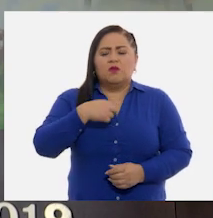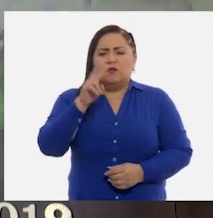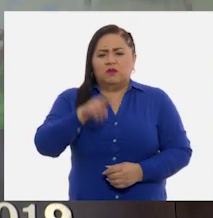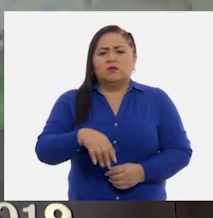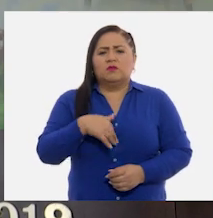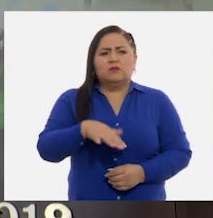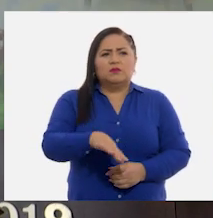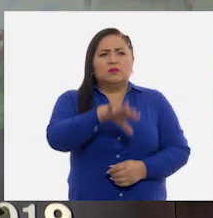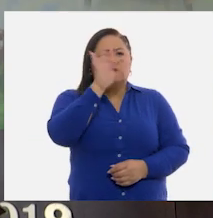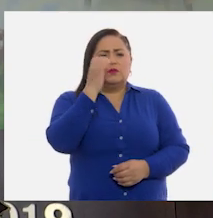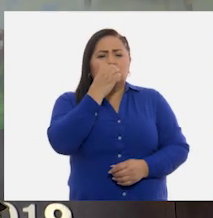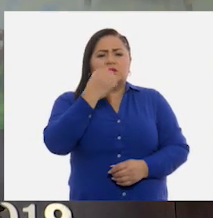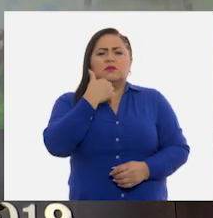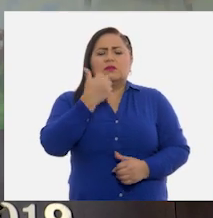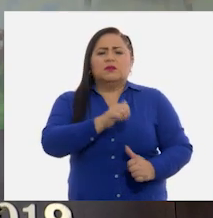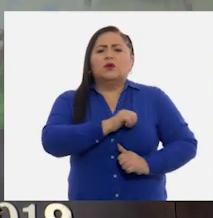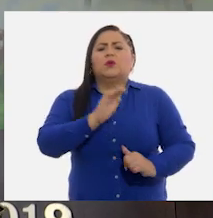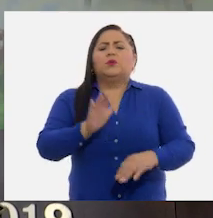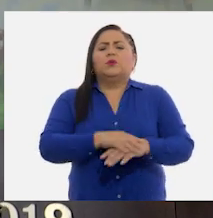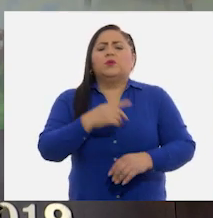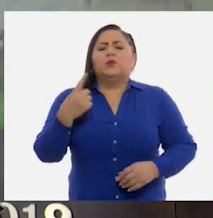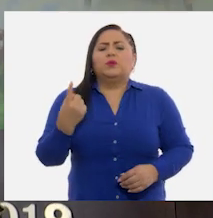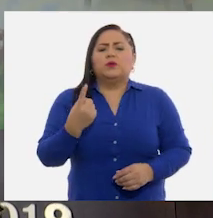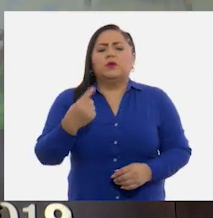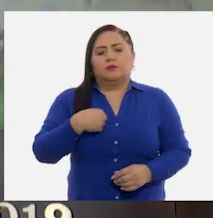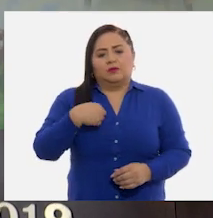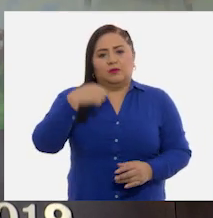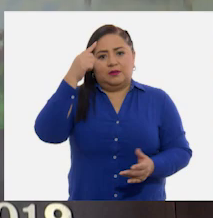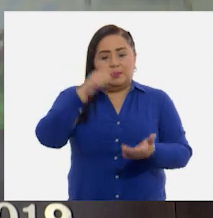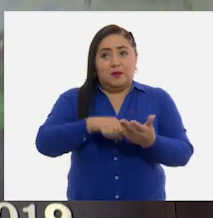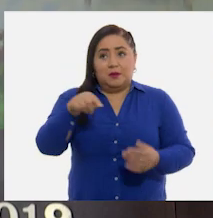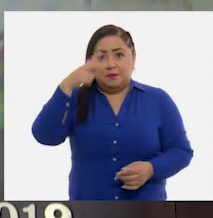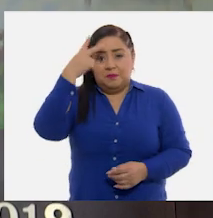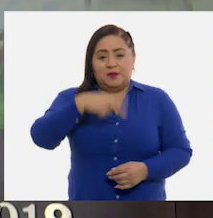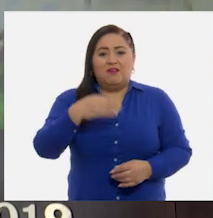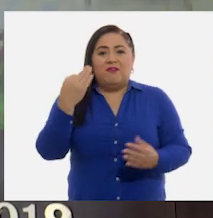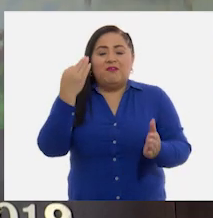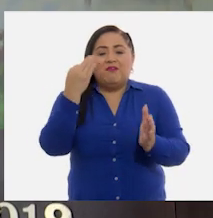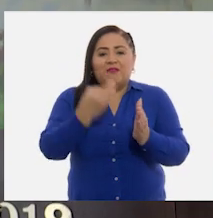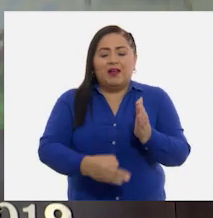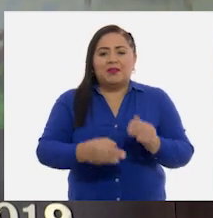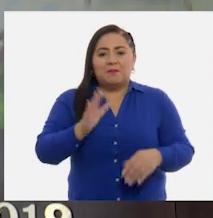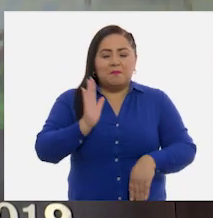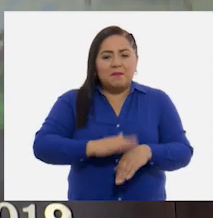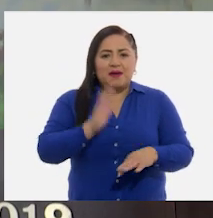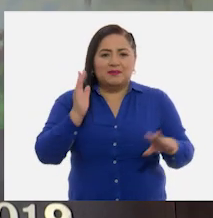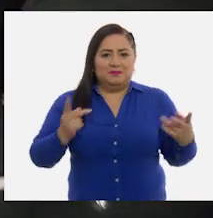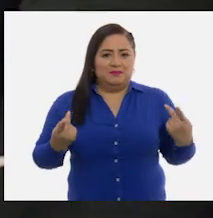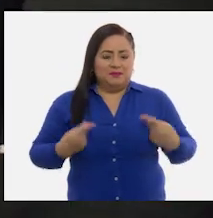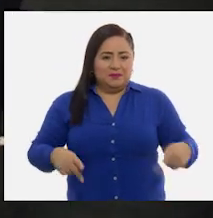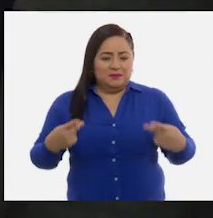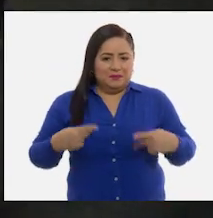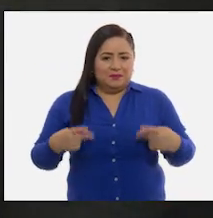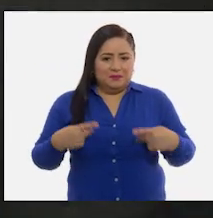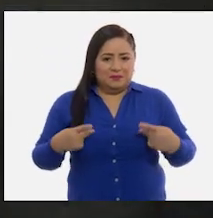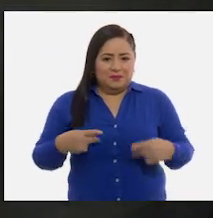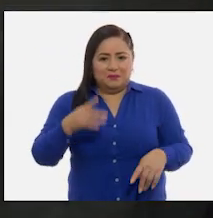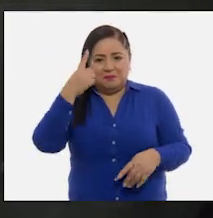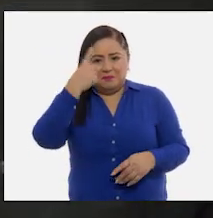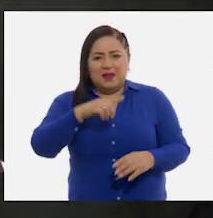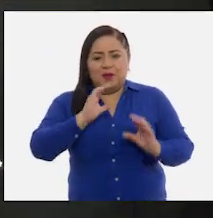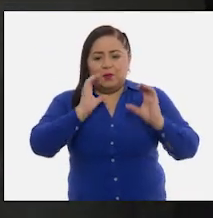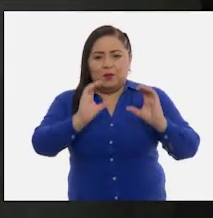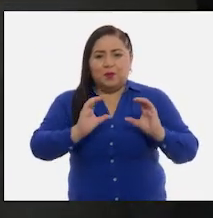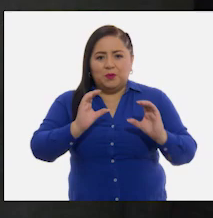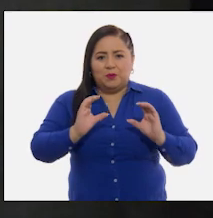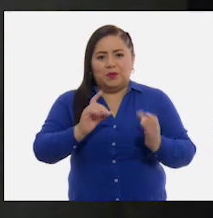el Colegio Militar porque yo creo que a México le hace falta que haya más gente que tenga una iniciativa de